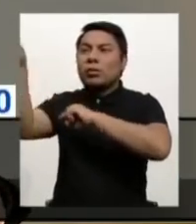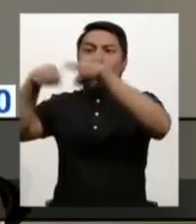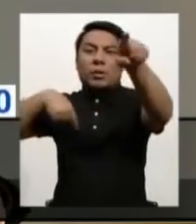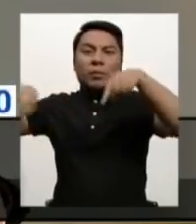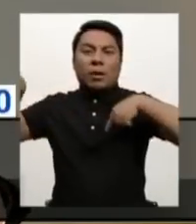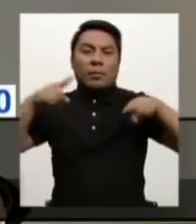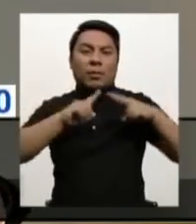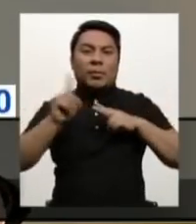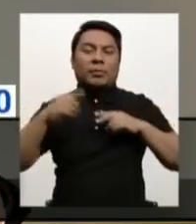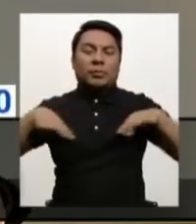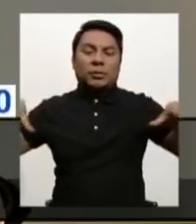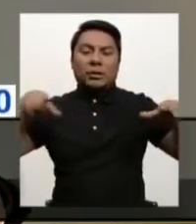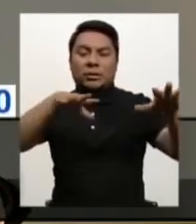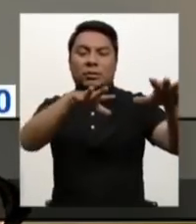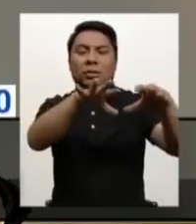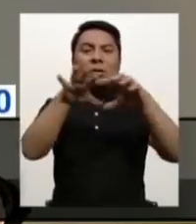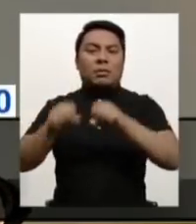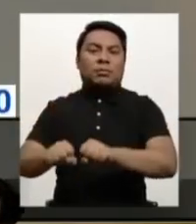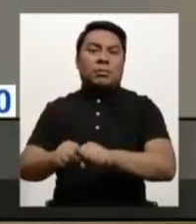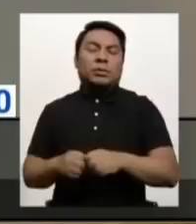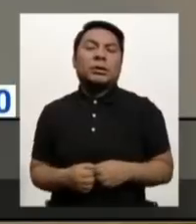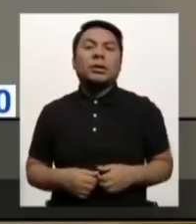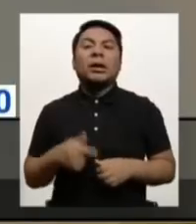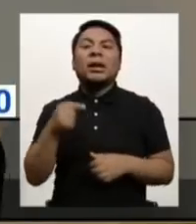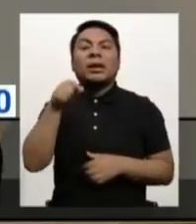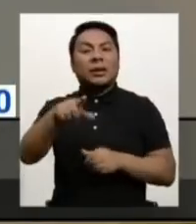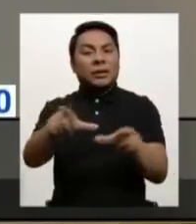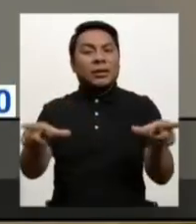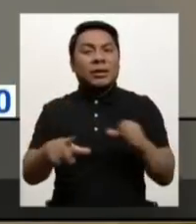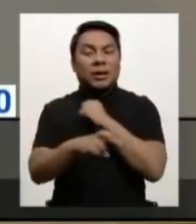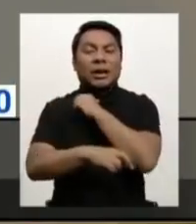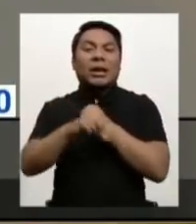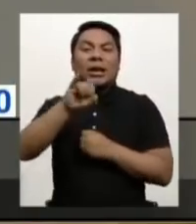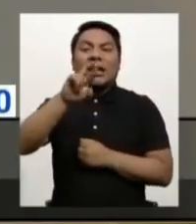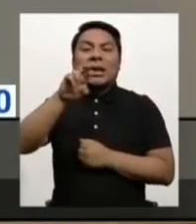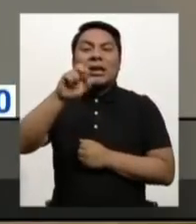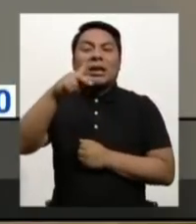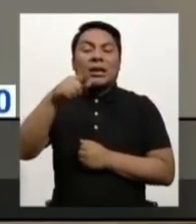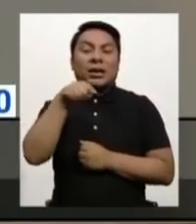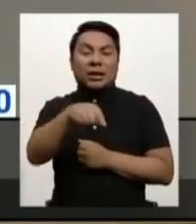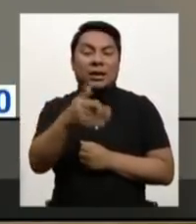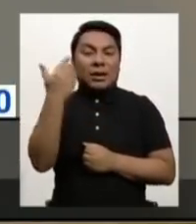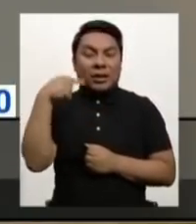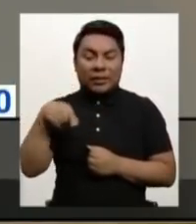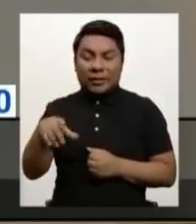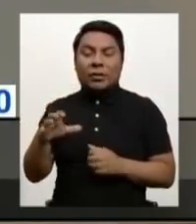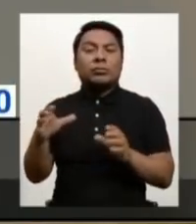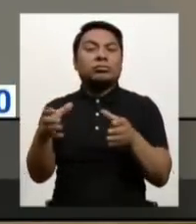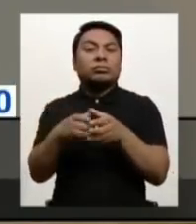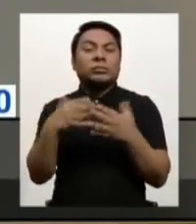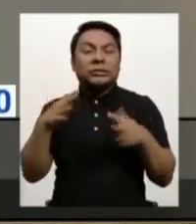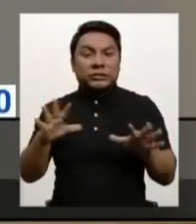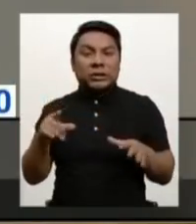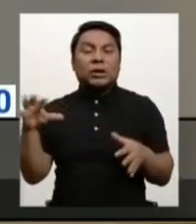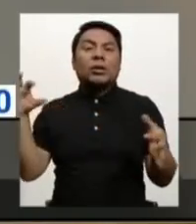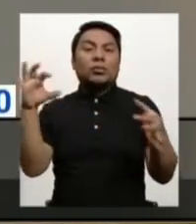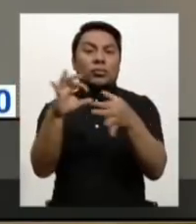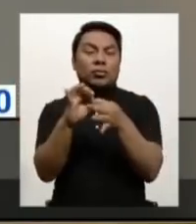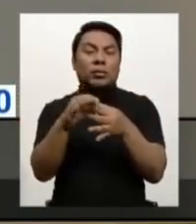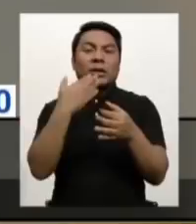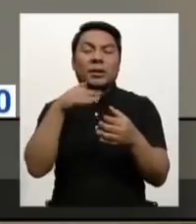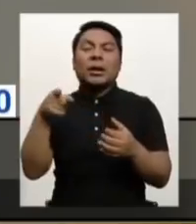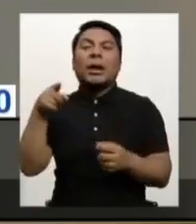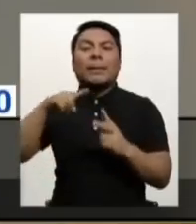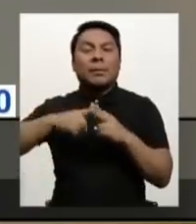siria lo que está pasando ahora en irak y es que quienes salieron contra el estado islámico una vez que lo derroten empiezan a